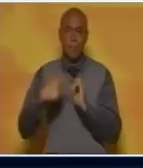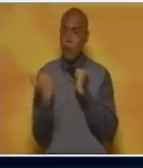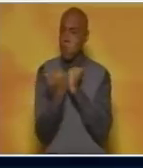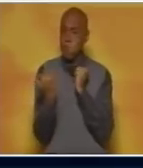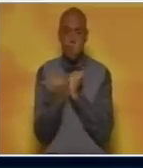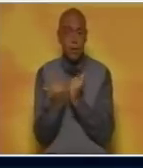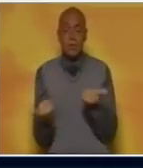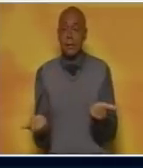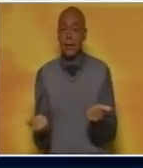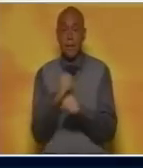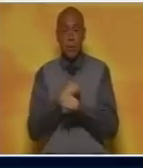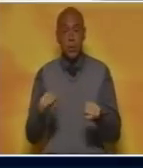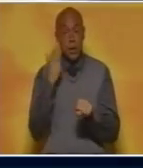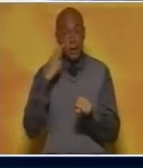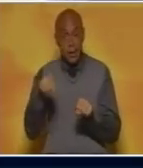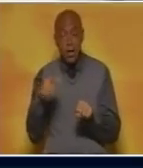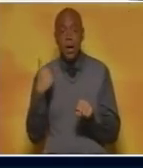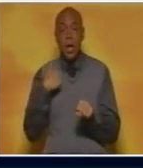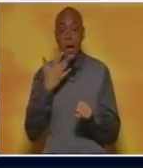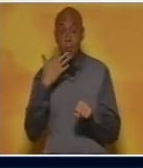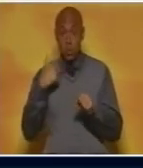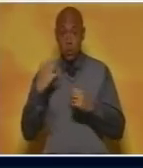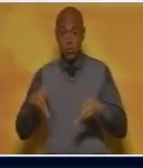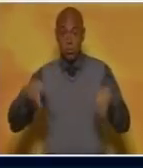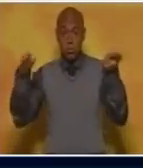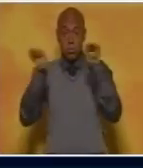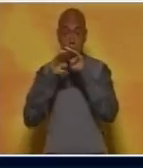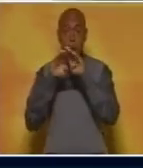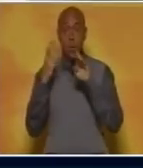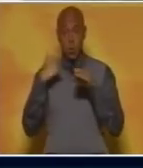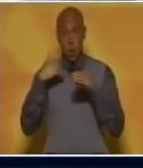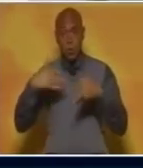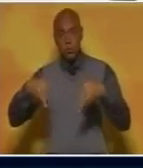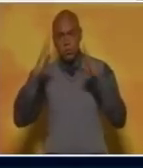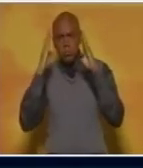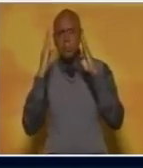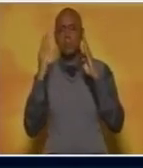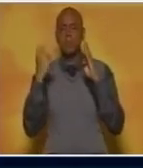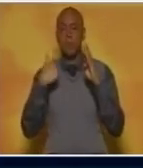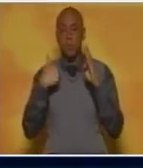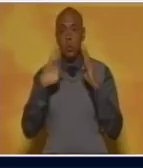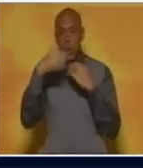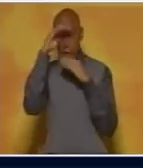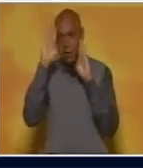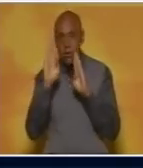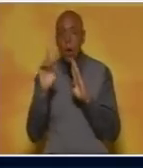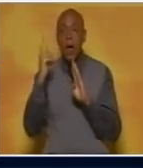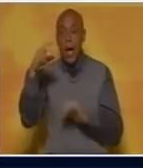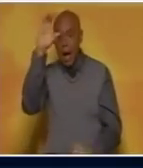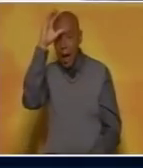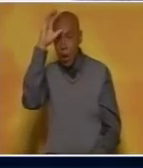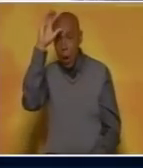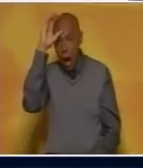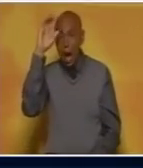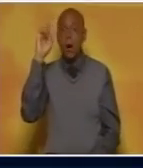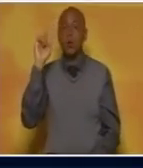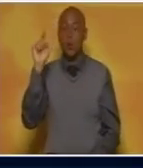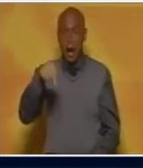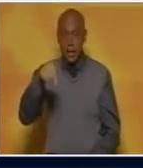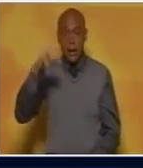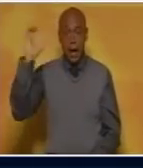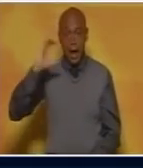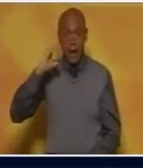Nosotros, por lo menos el bloque suroeste al cual yo pertenezco, le estamos brindando a la parroquia Caricuao,